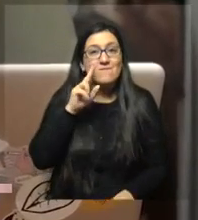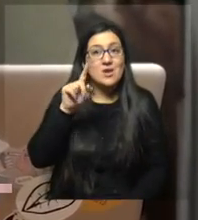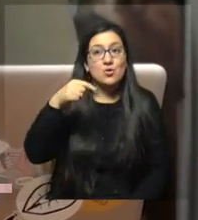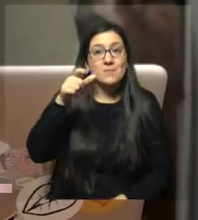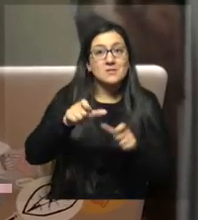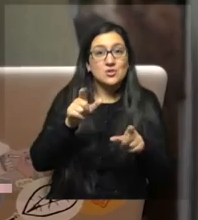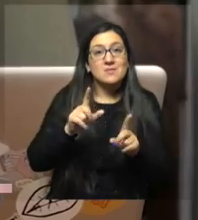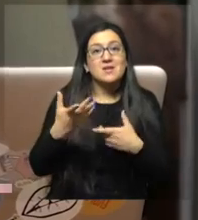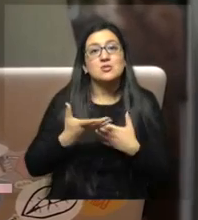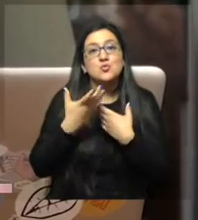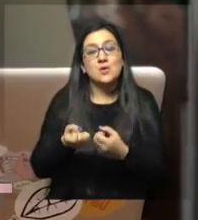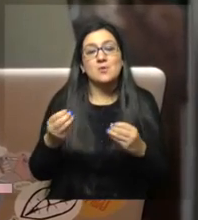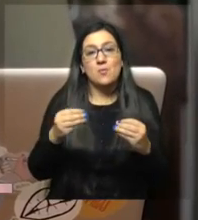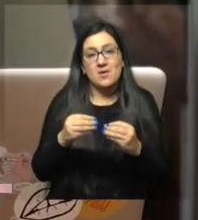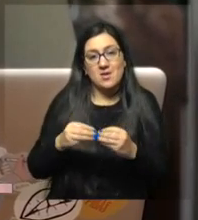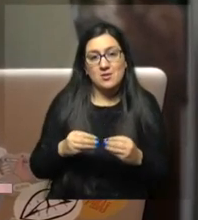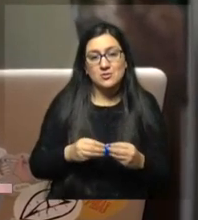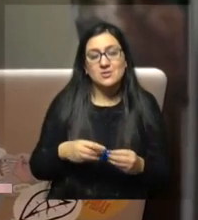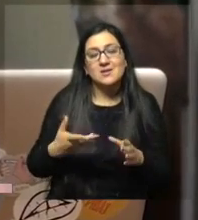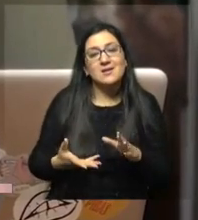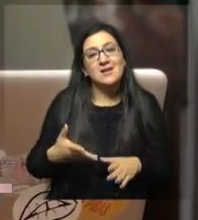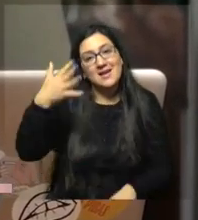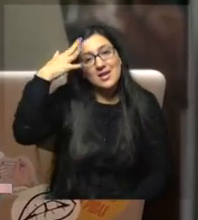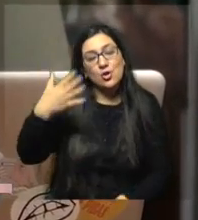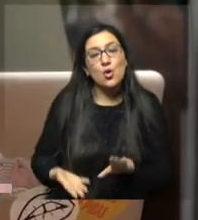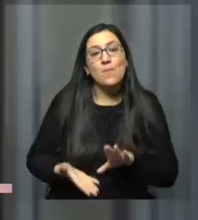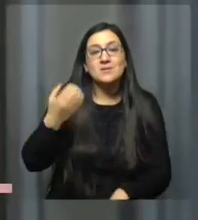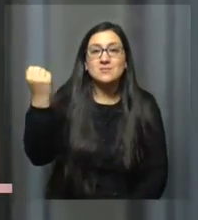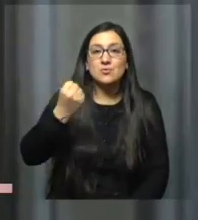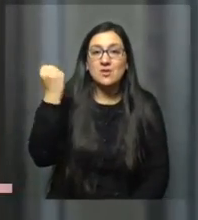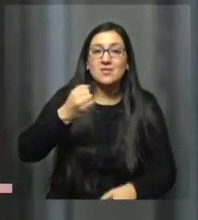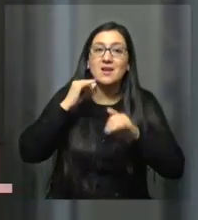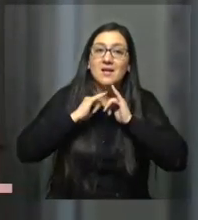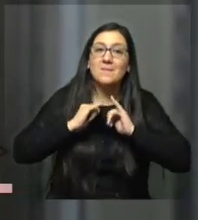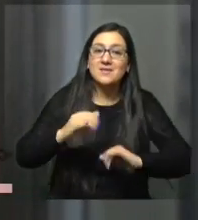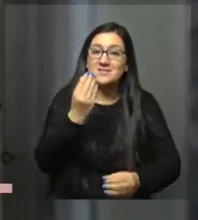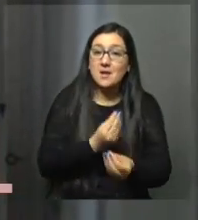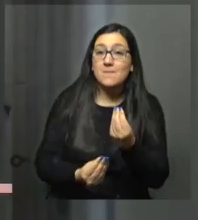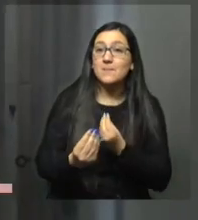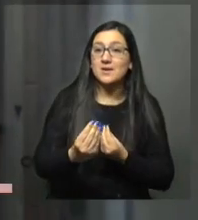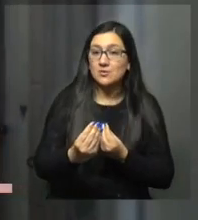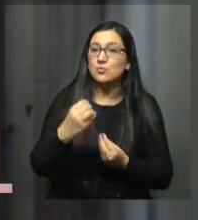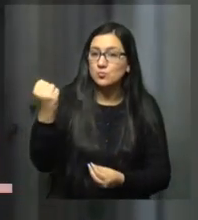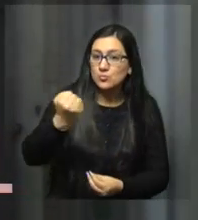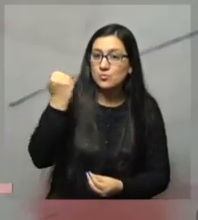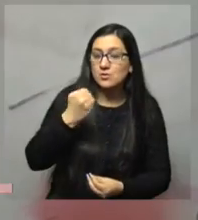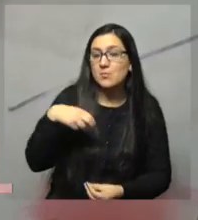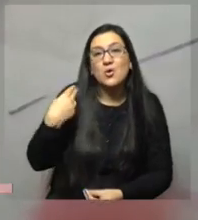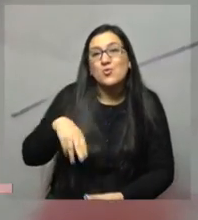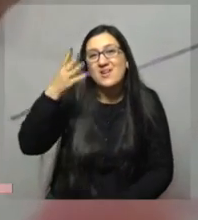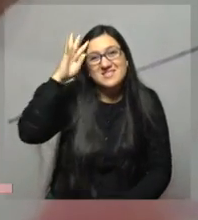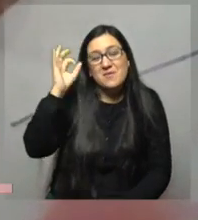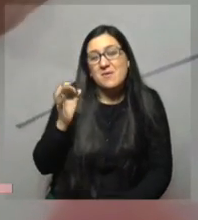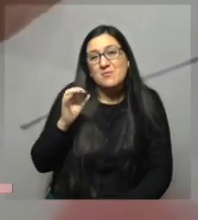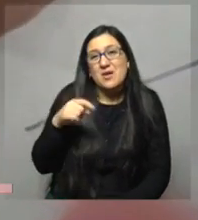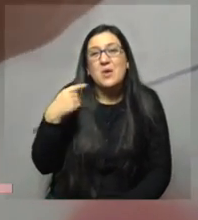a mis compañeros, porque creo que lo más importante que nos deja la campaña es ser empáticos y que nunca sabemos lo que está pasando a